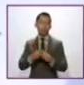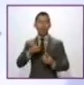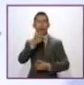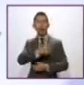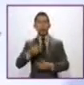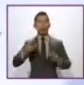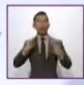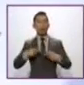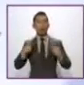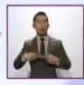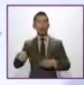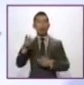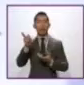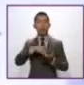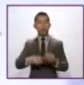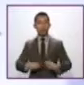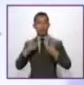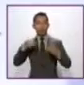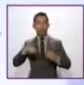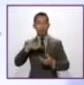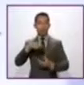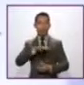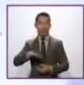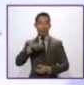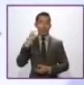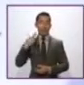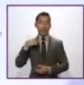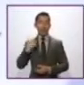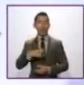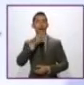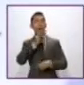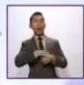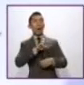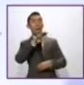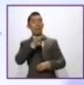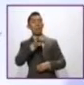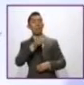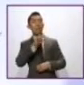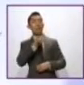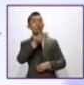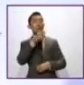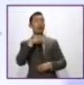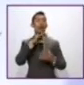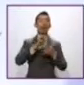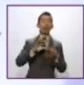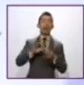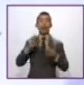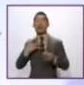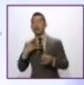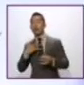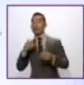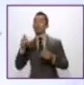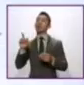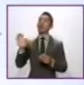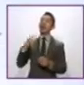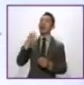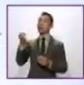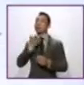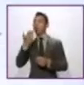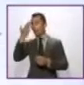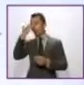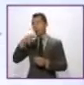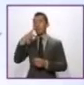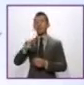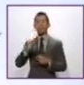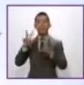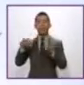una de las personas que aquí vivimos en esta tierra. Y Miguel, qué feo es presumir tantos títulos educativos y ser tan ignorante